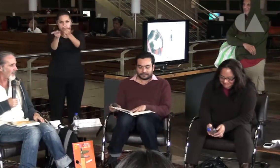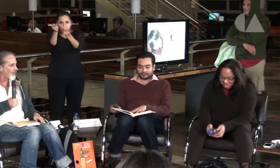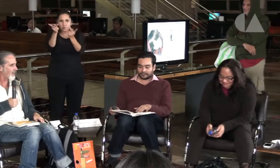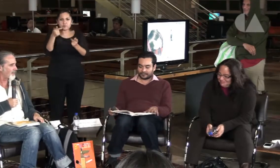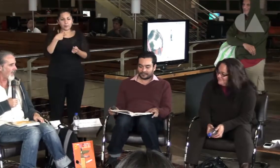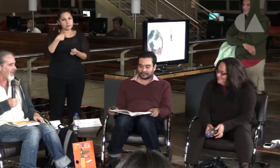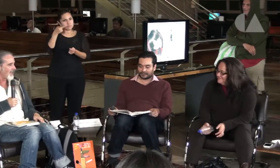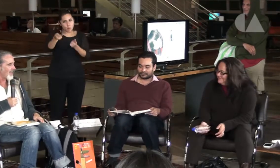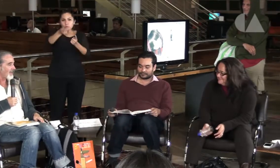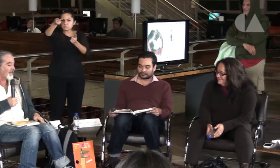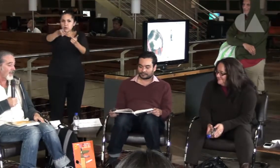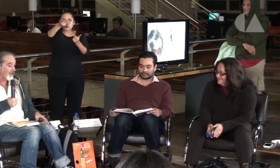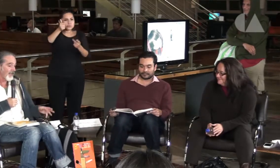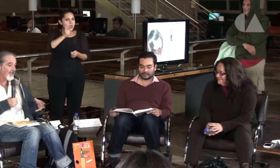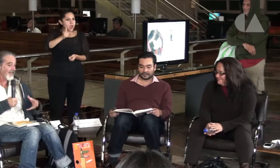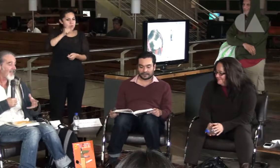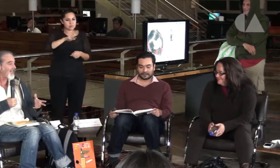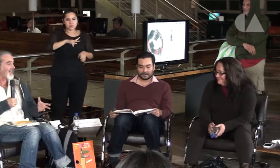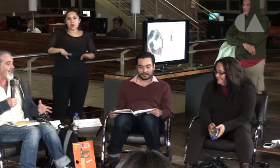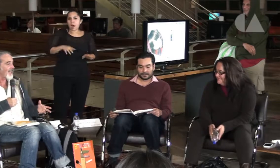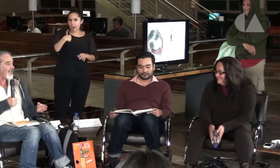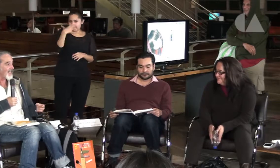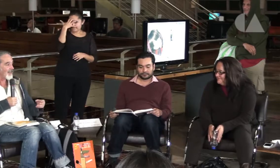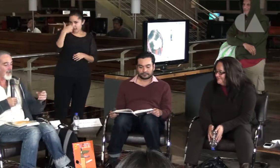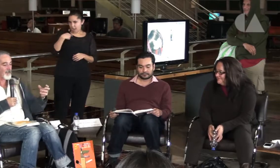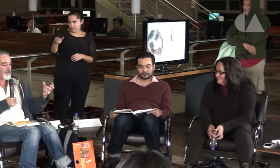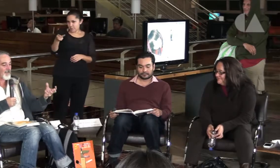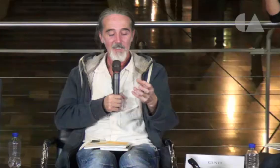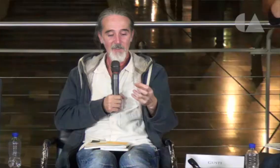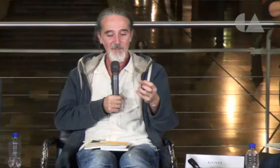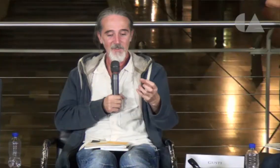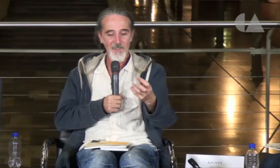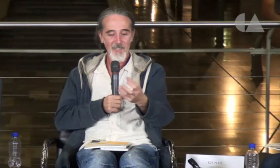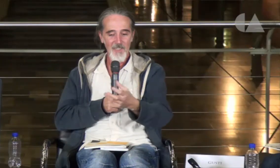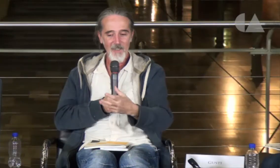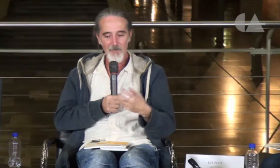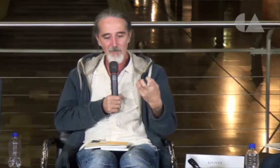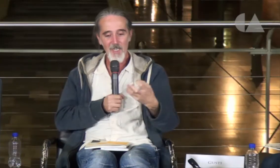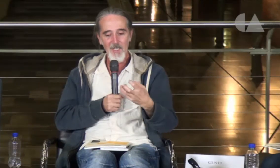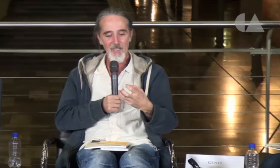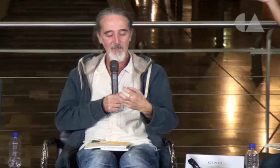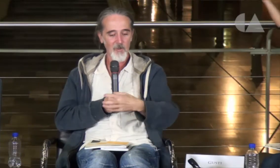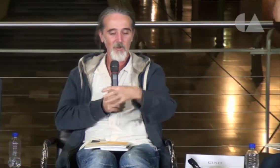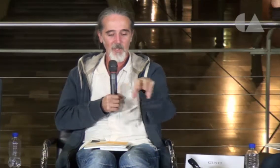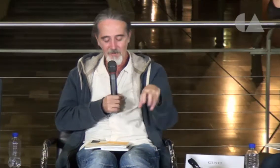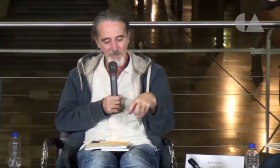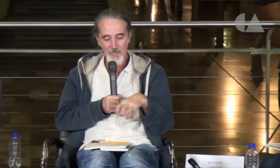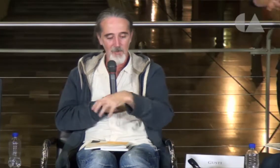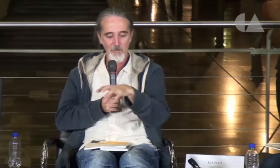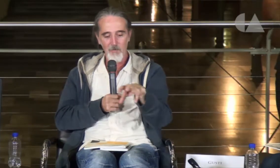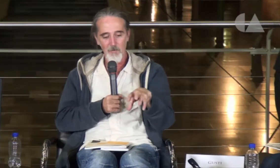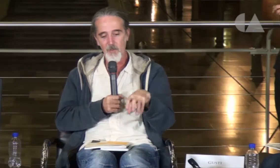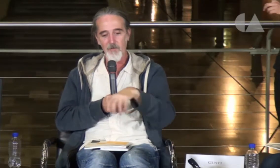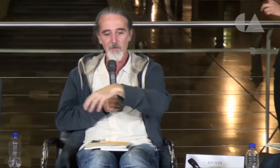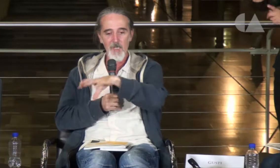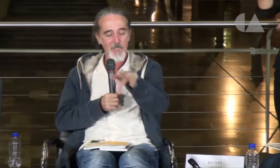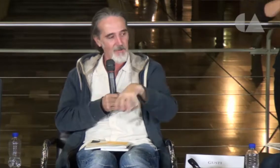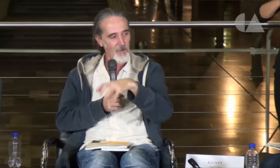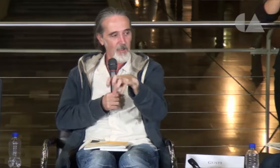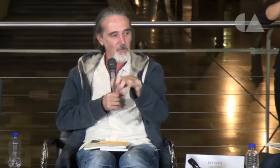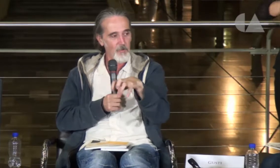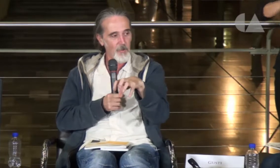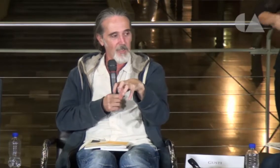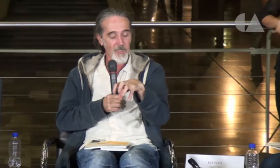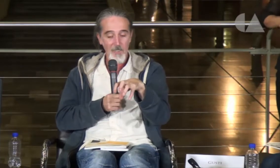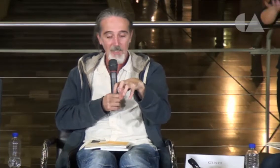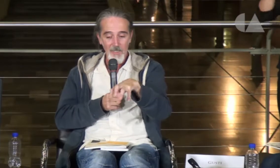tengo vergüenza en preguntar pero después es el día a día en las familias o lo que sean las familias